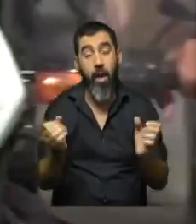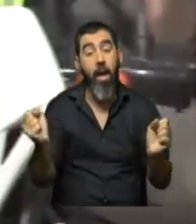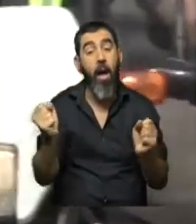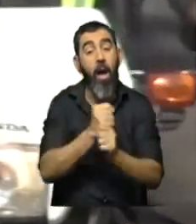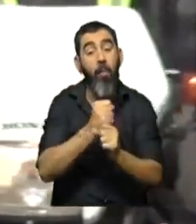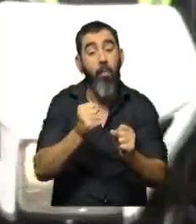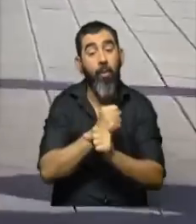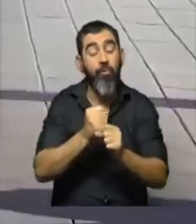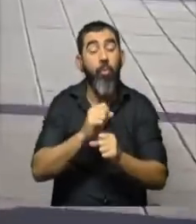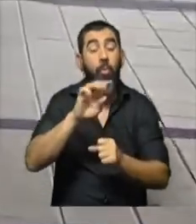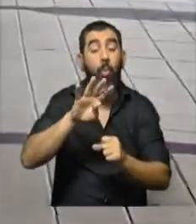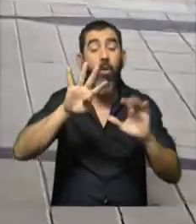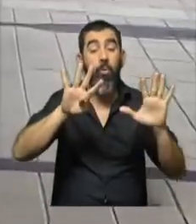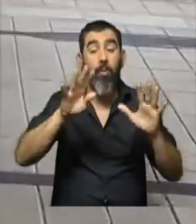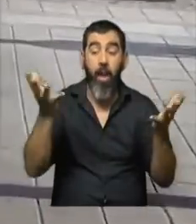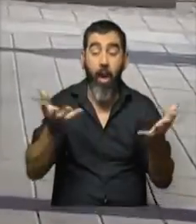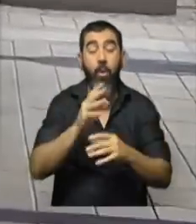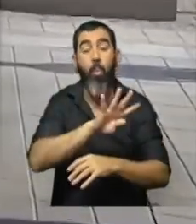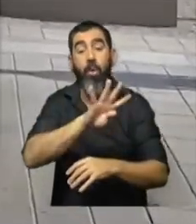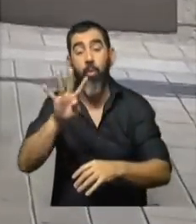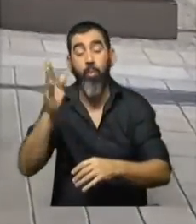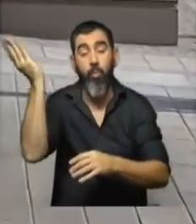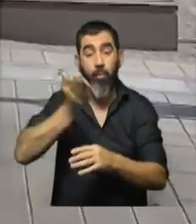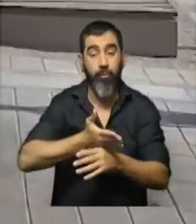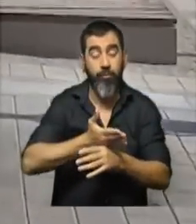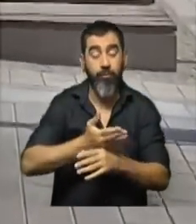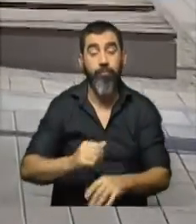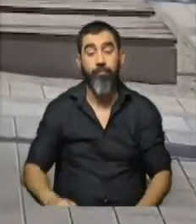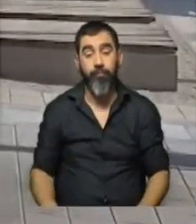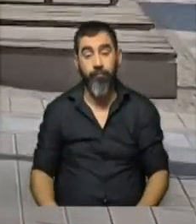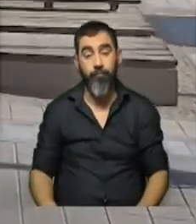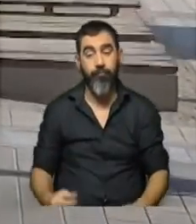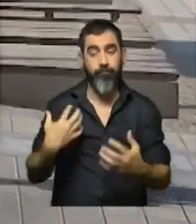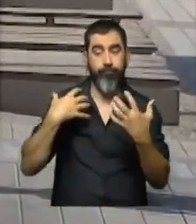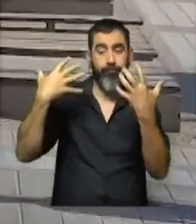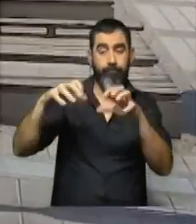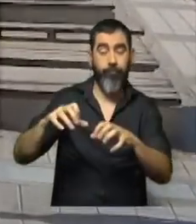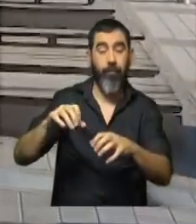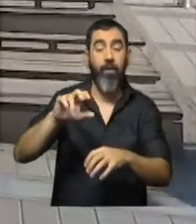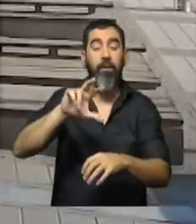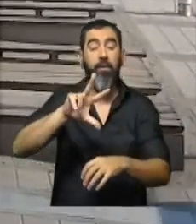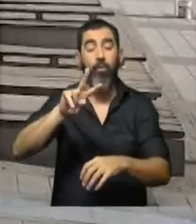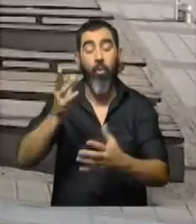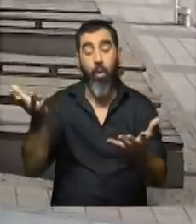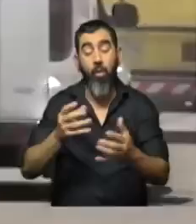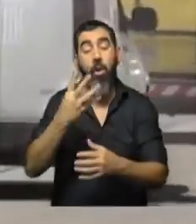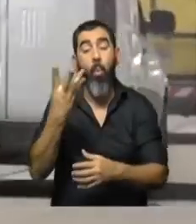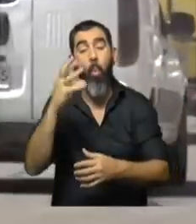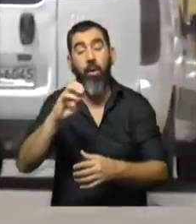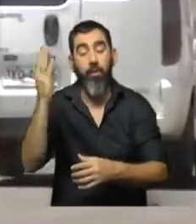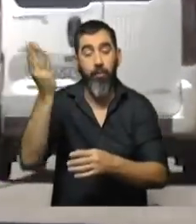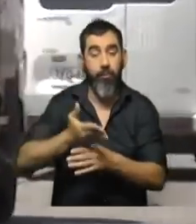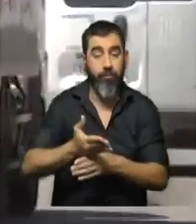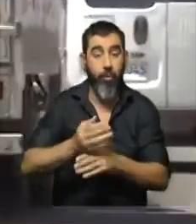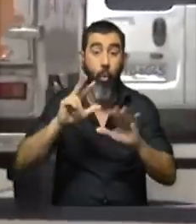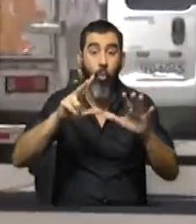del presidente pasa de 49 a 44%, una caída de 5 puntos, y la desaprobación del 32 al 40%, un